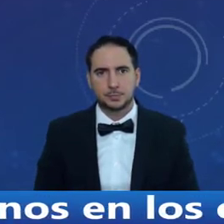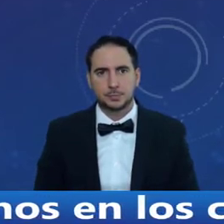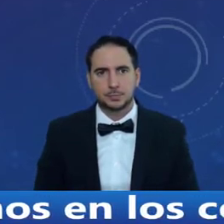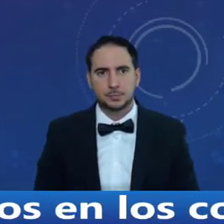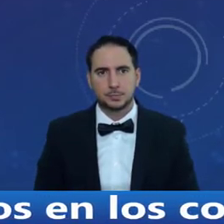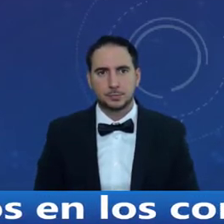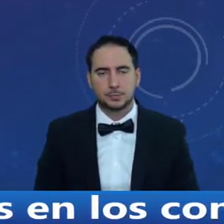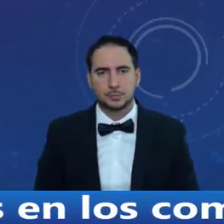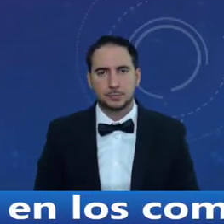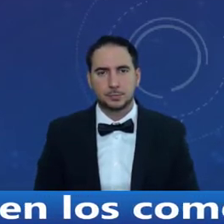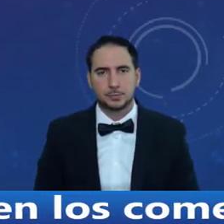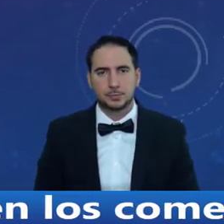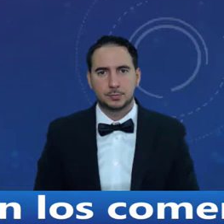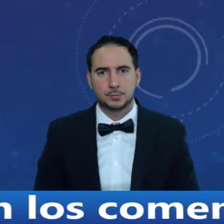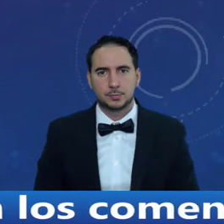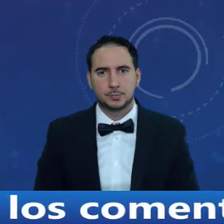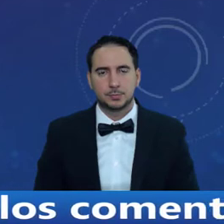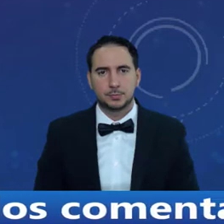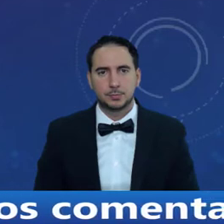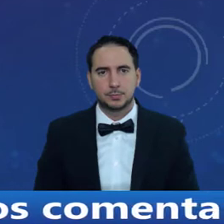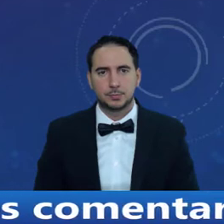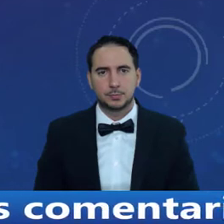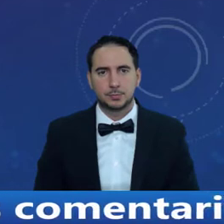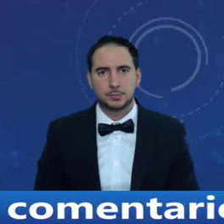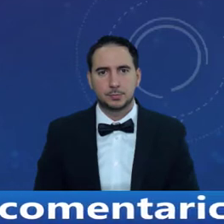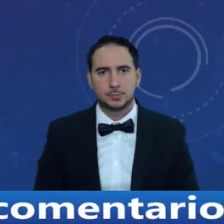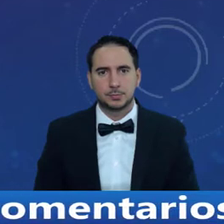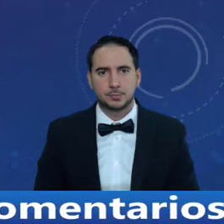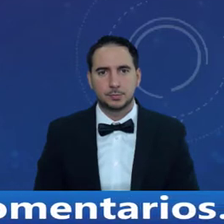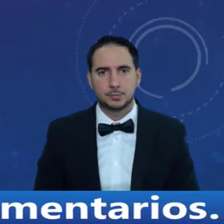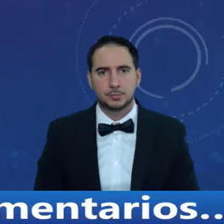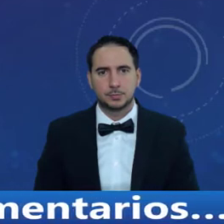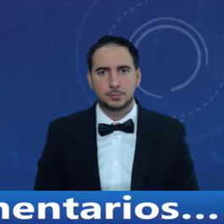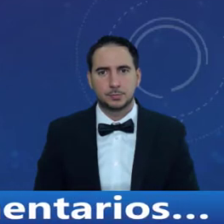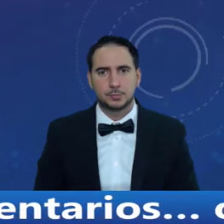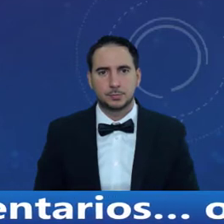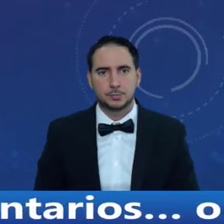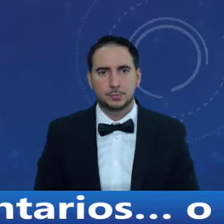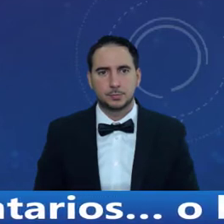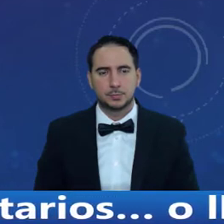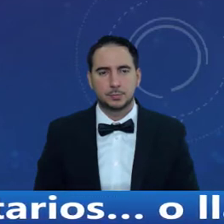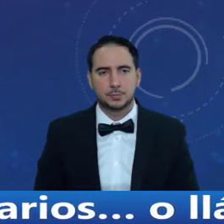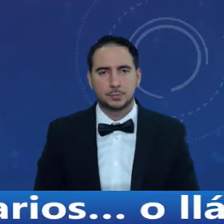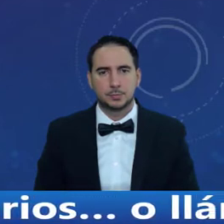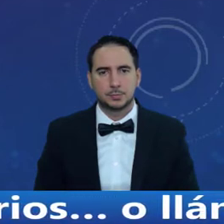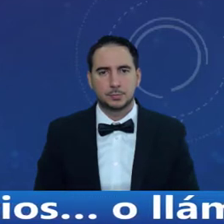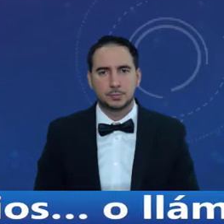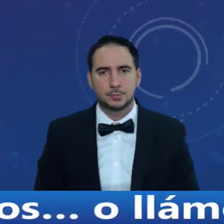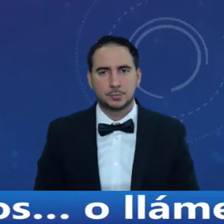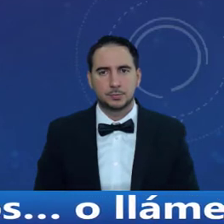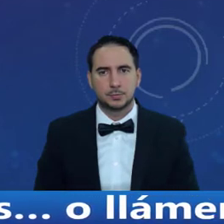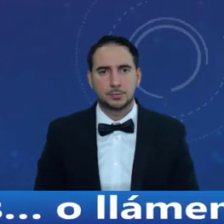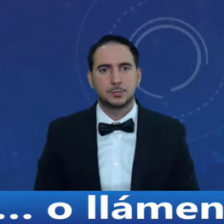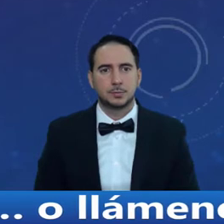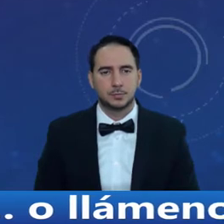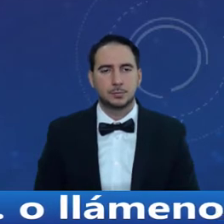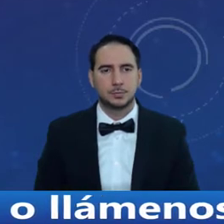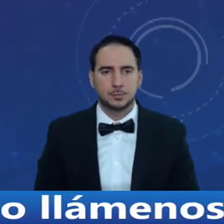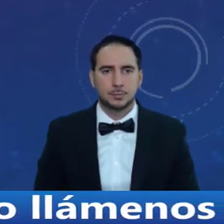sábados y domingos, entonces se demora un poquito más. Hay cursos que solo se demoran dos semanas, pero obviamente todo el día, ¿cierto?